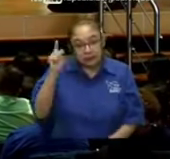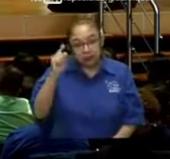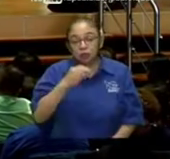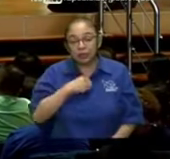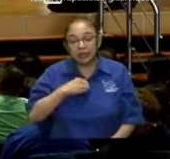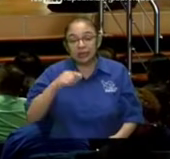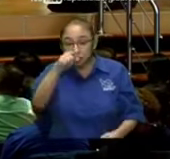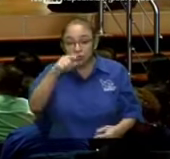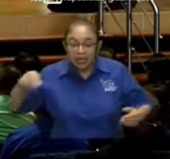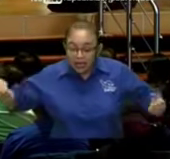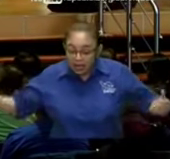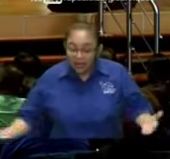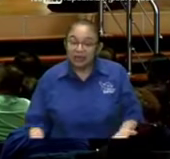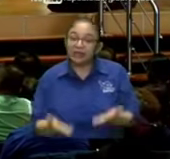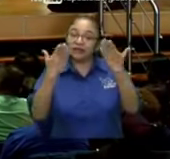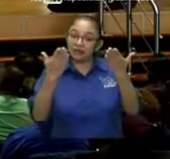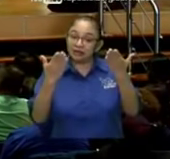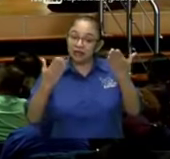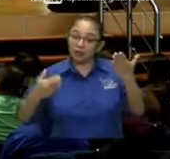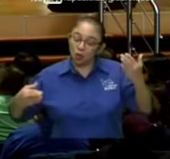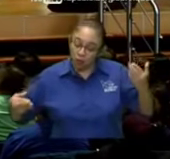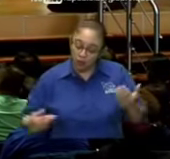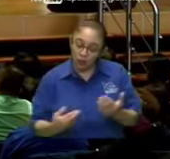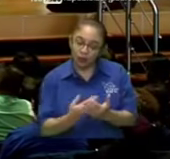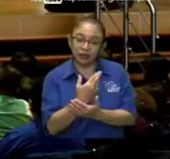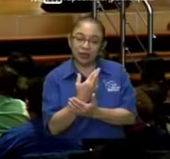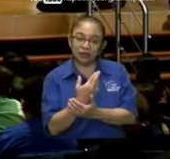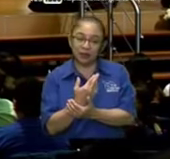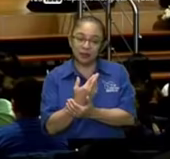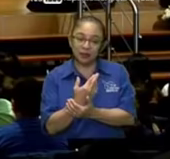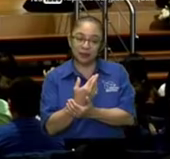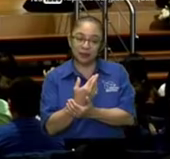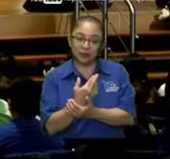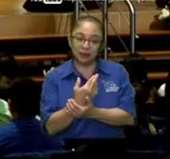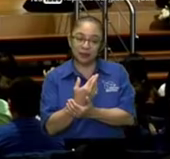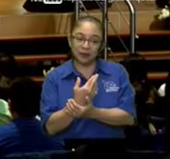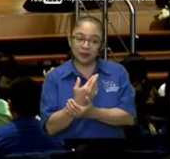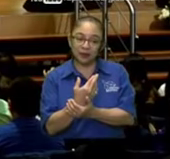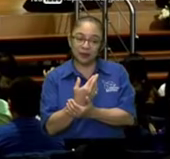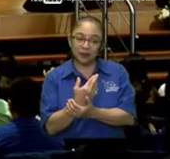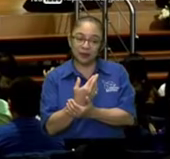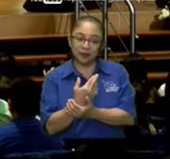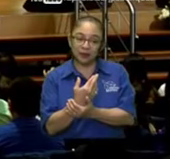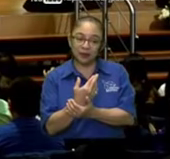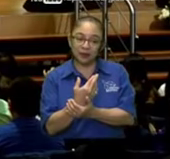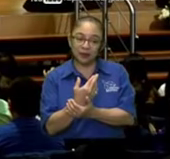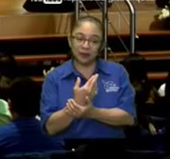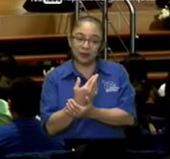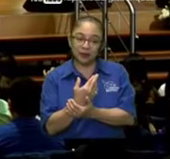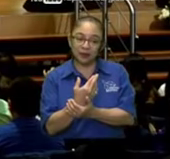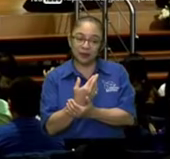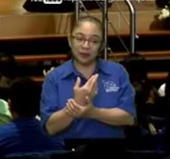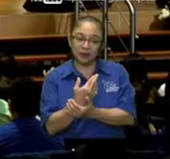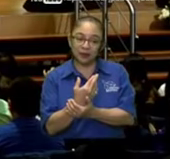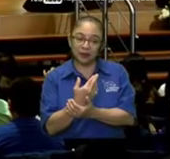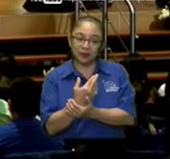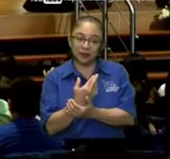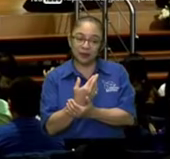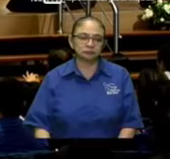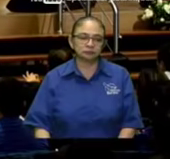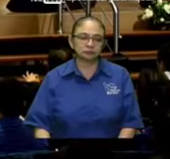renuevo. Y lo va a terminar discipulando a usted. Y le va a decir: mira, tengo una revelación.